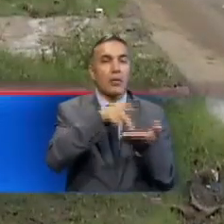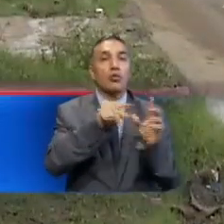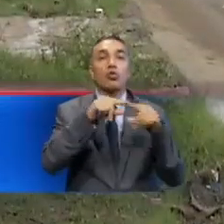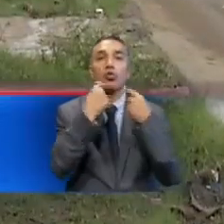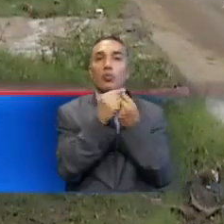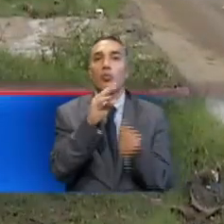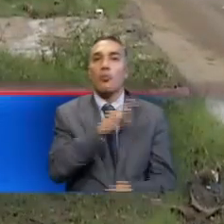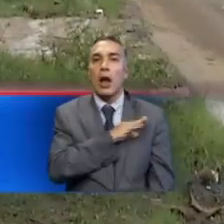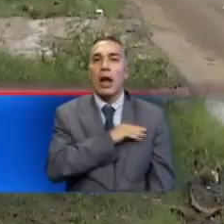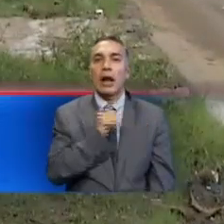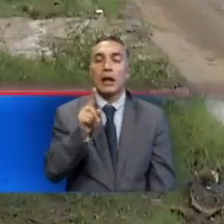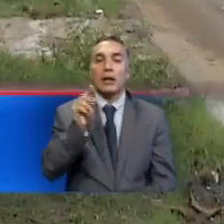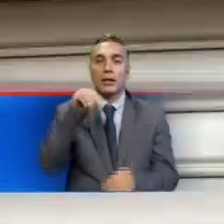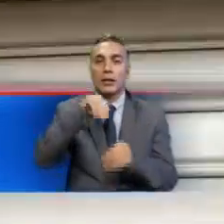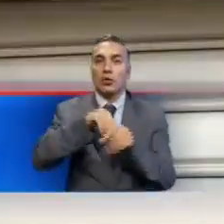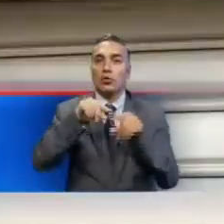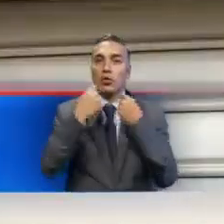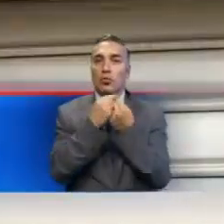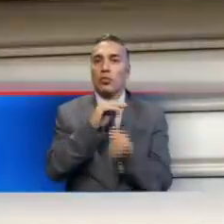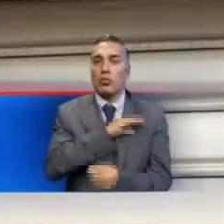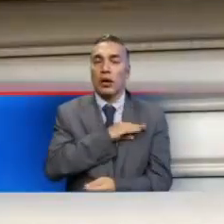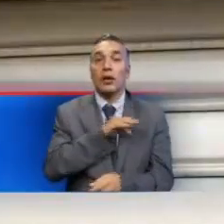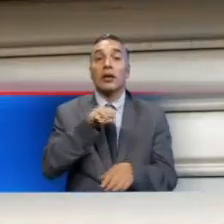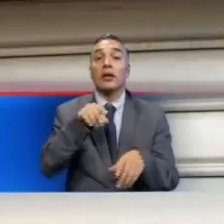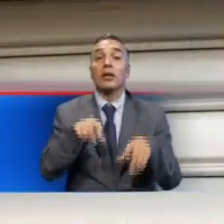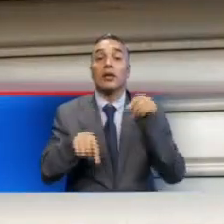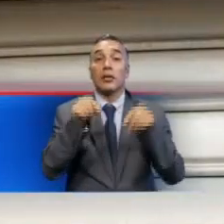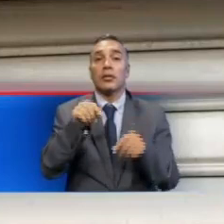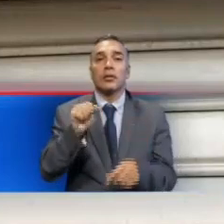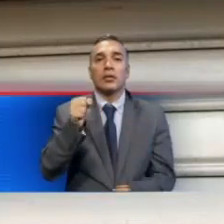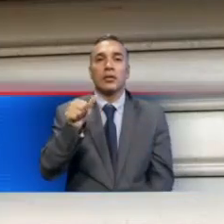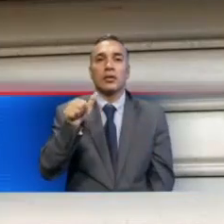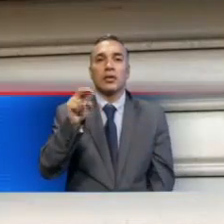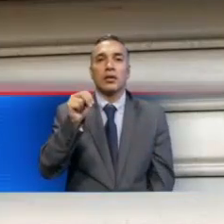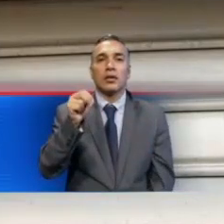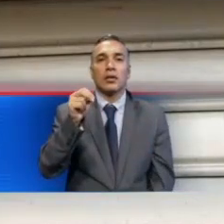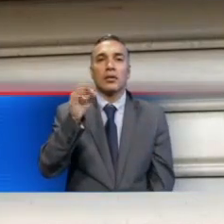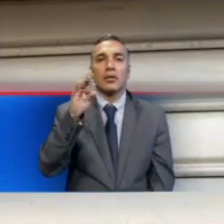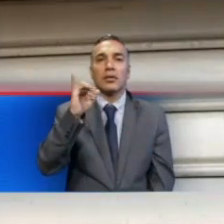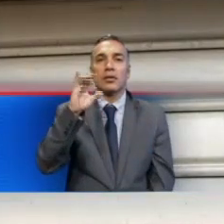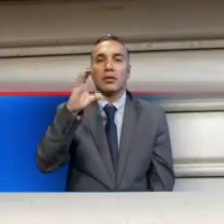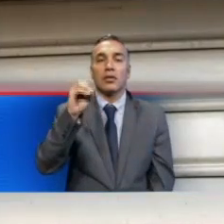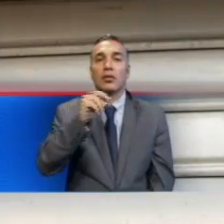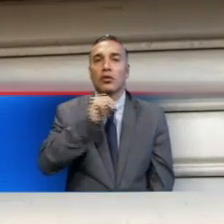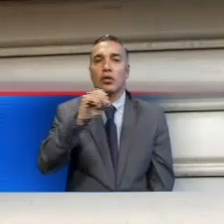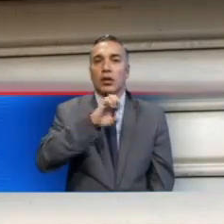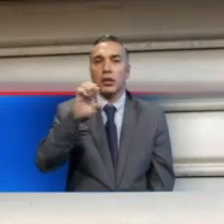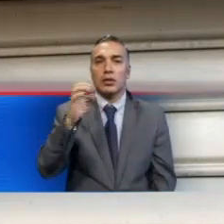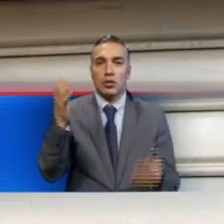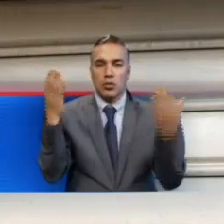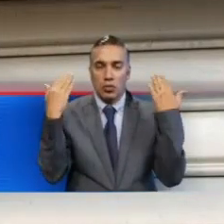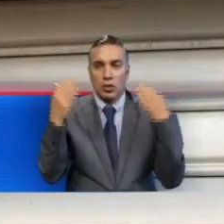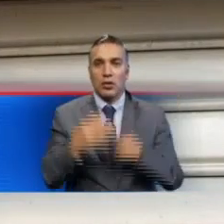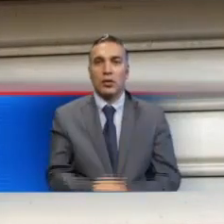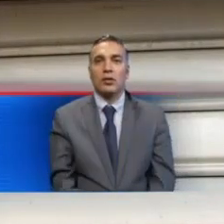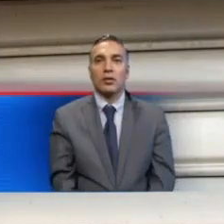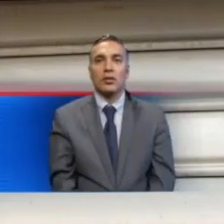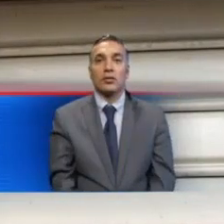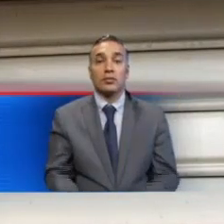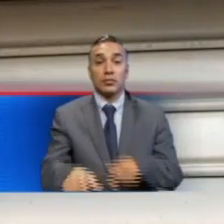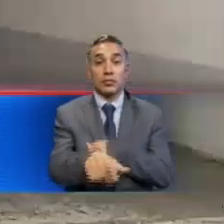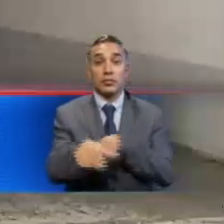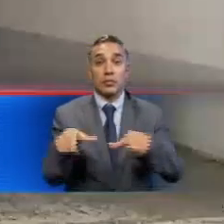unos sujetos que son parte de una banda que opera en la cooperativa San Francisco, en el noroeste de Guayaquil. Por este